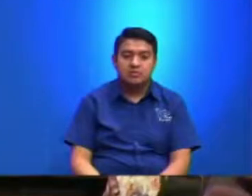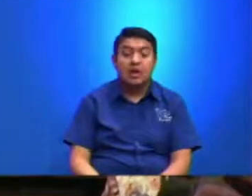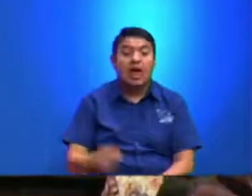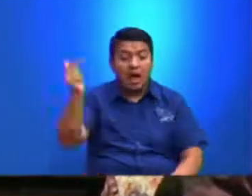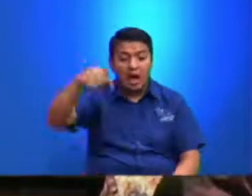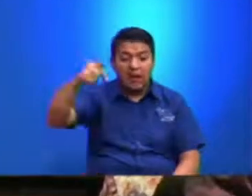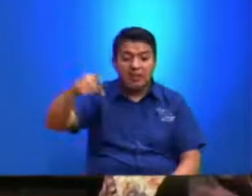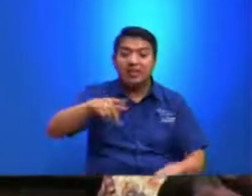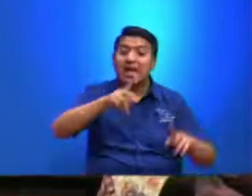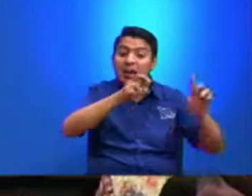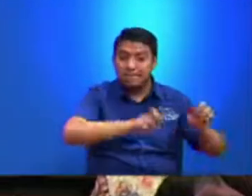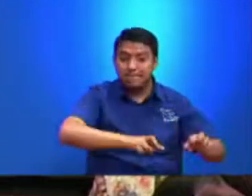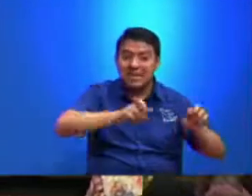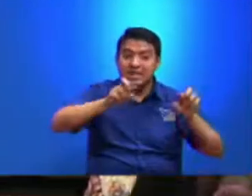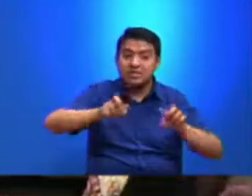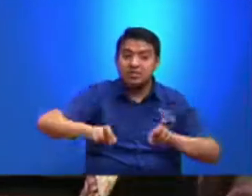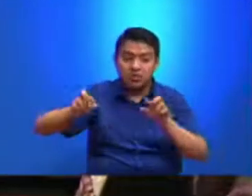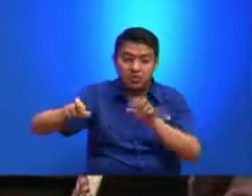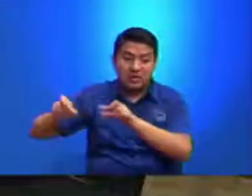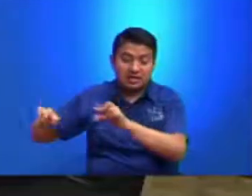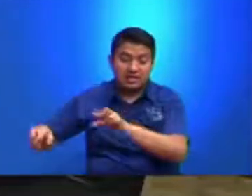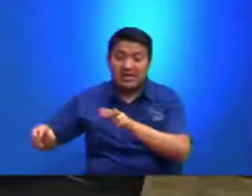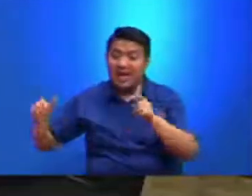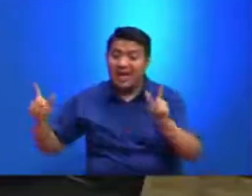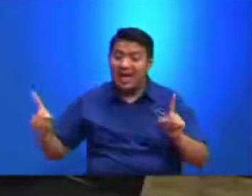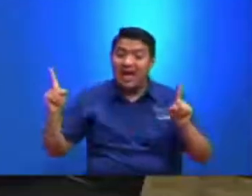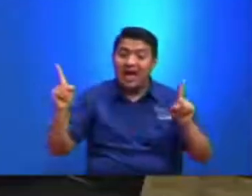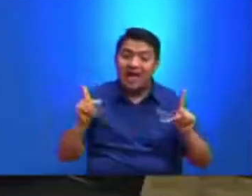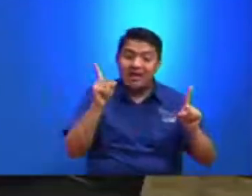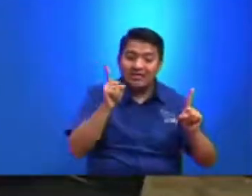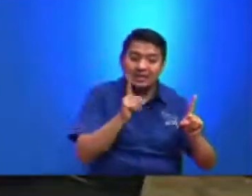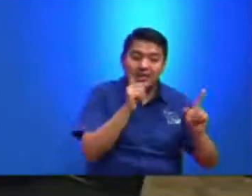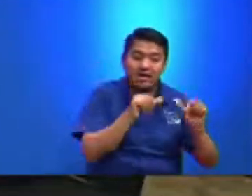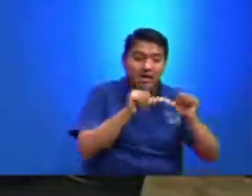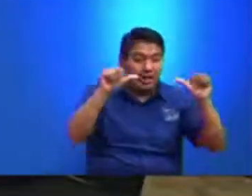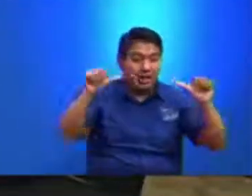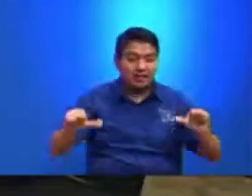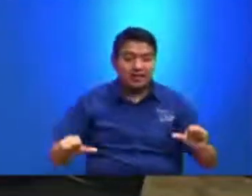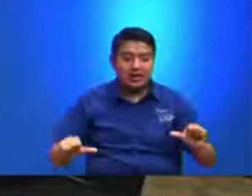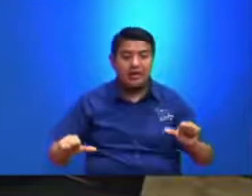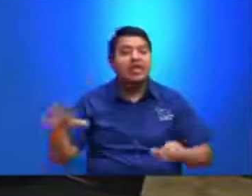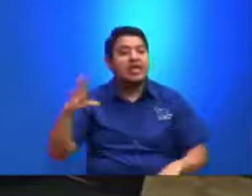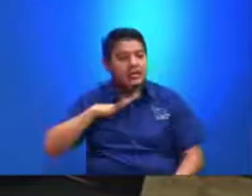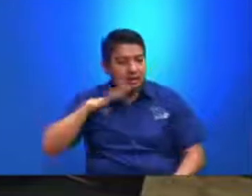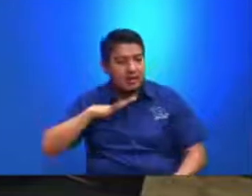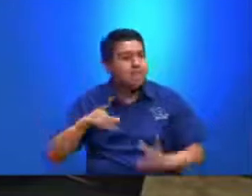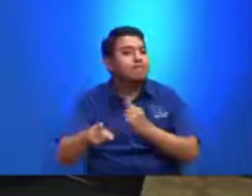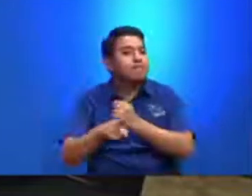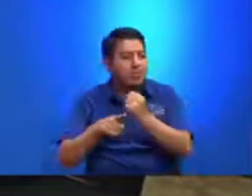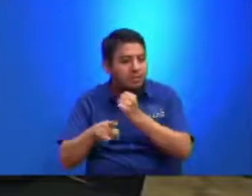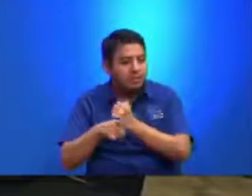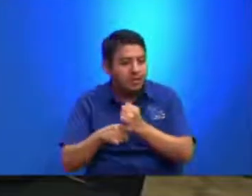te suplicaría que lo traigas acá para que desde su lugar mi esposa haga